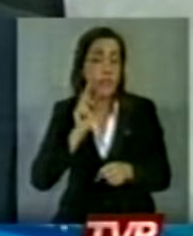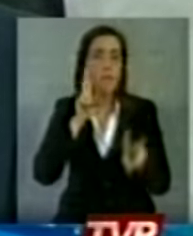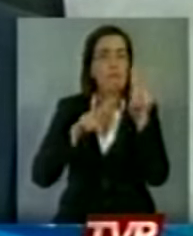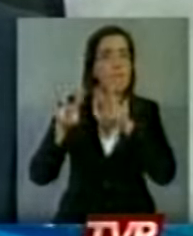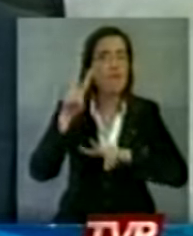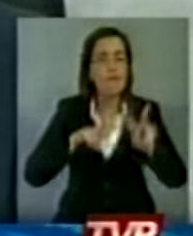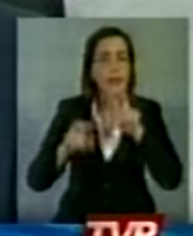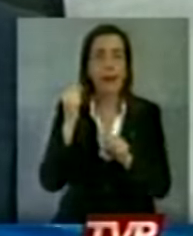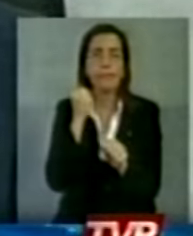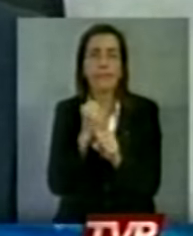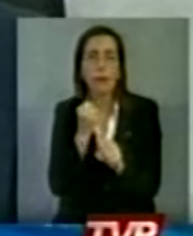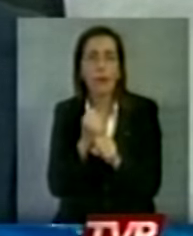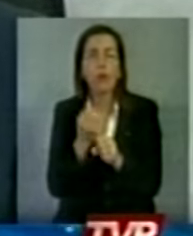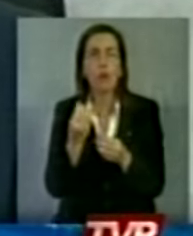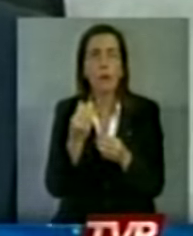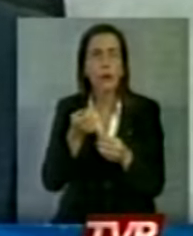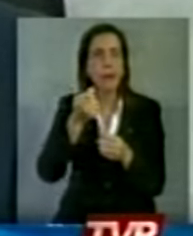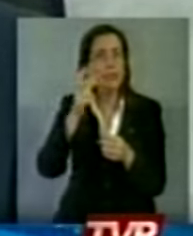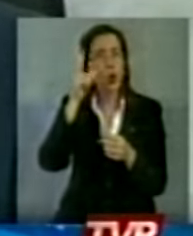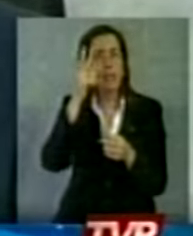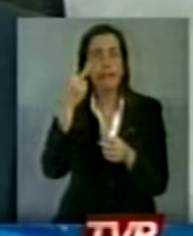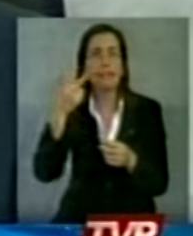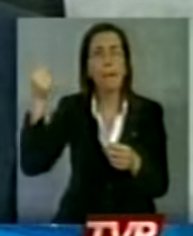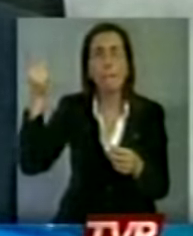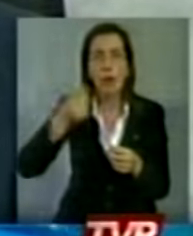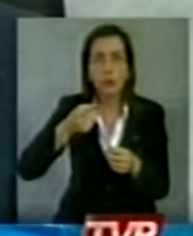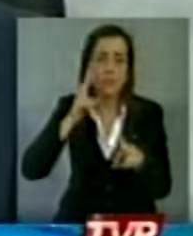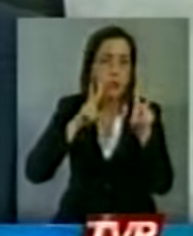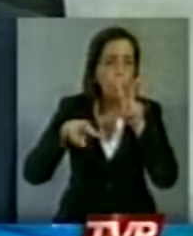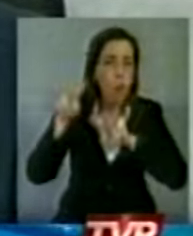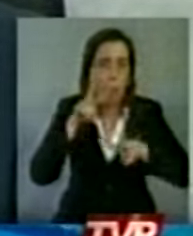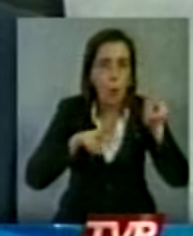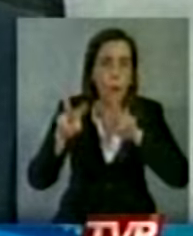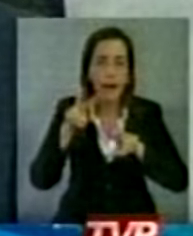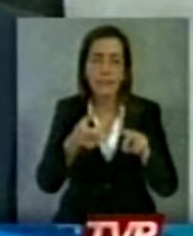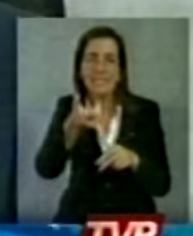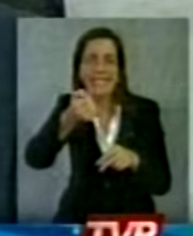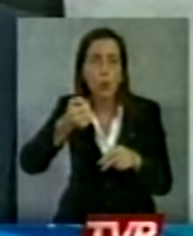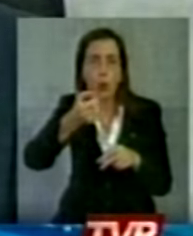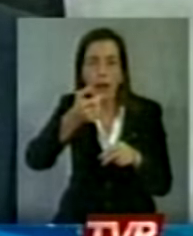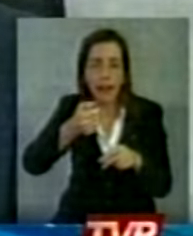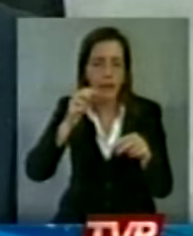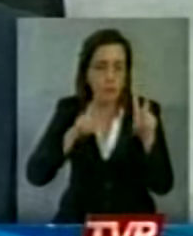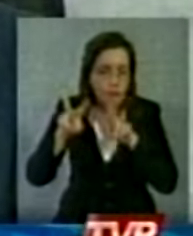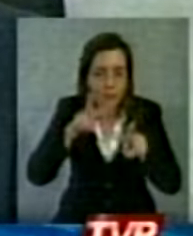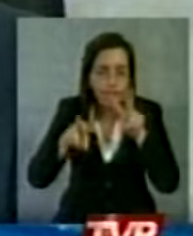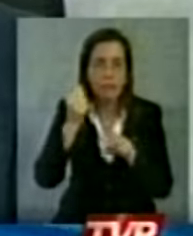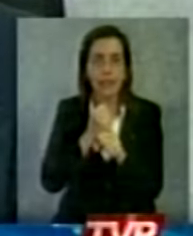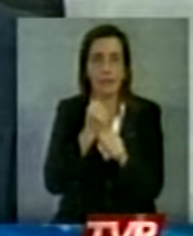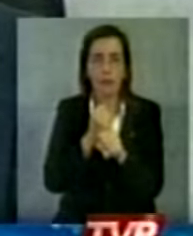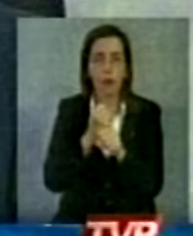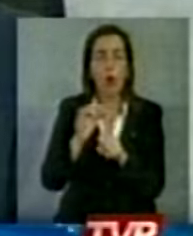empleo se hace en un 83% a través de un teléfono celular y